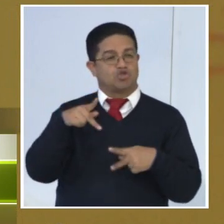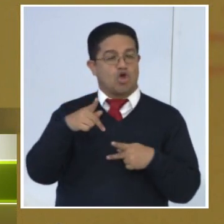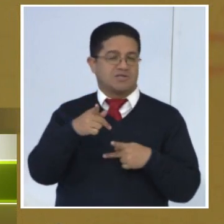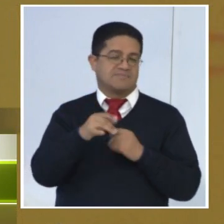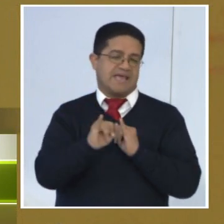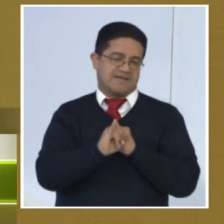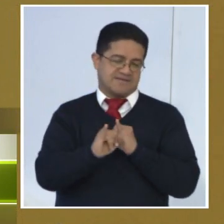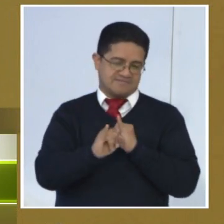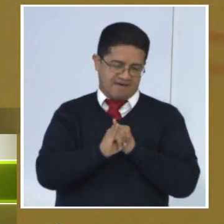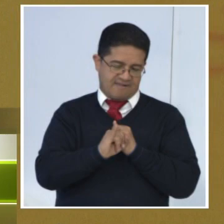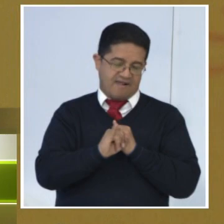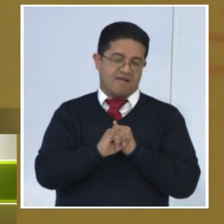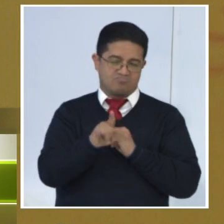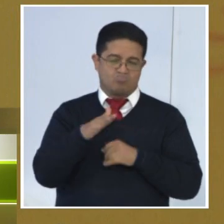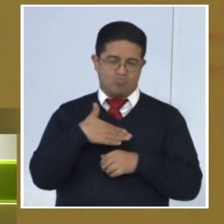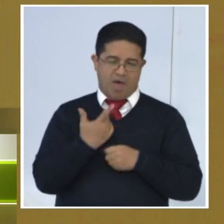web